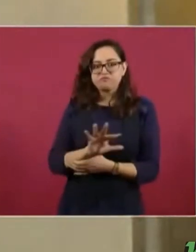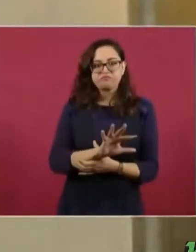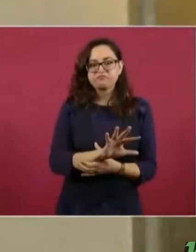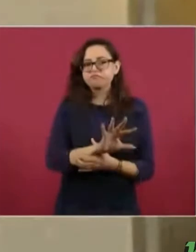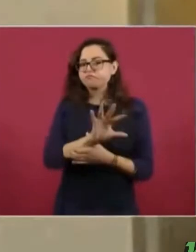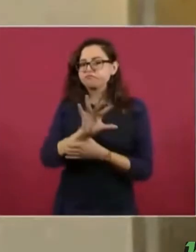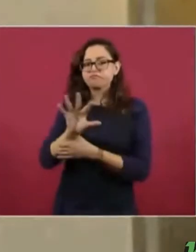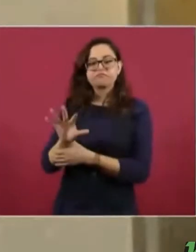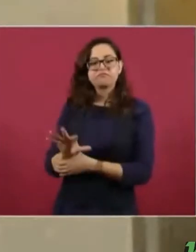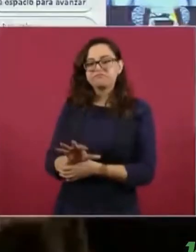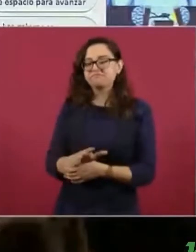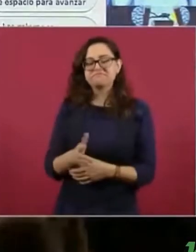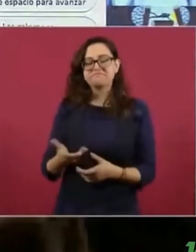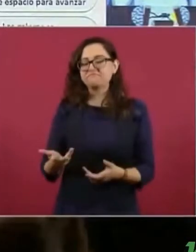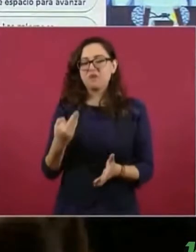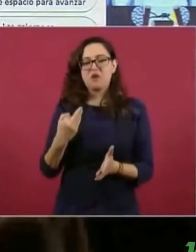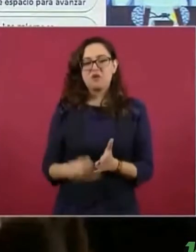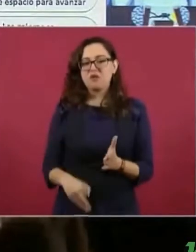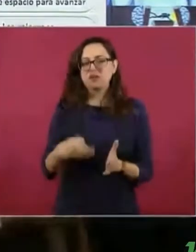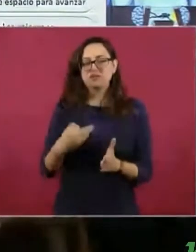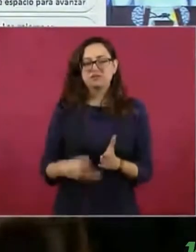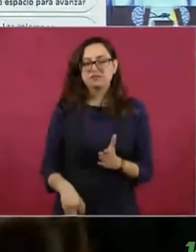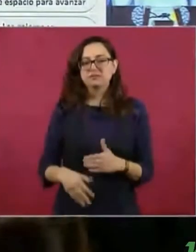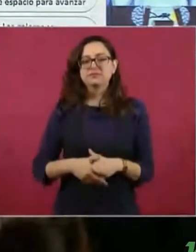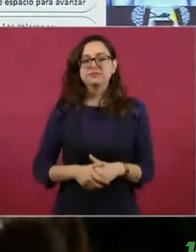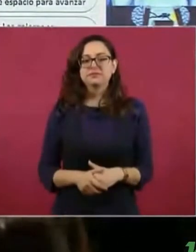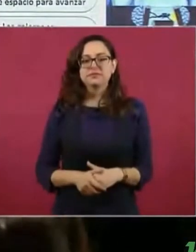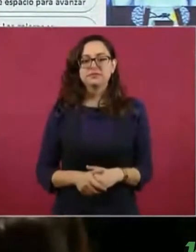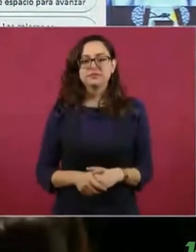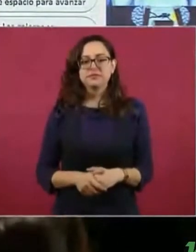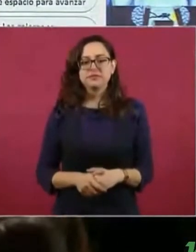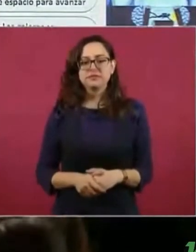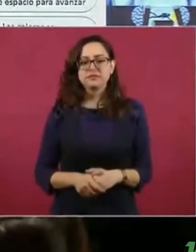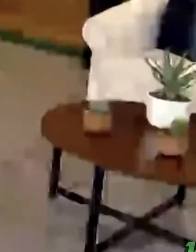la identificación de lo que se encuentra